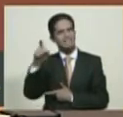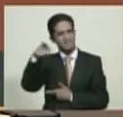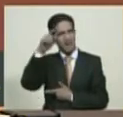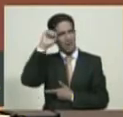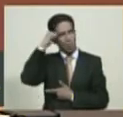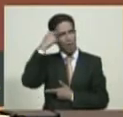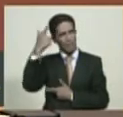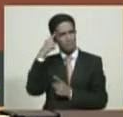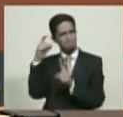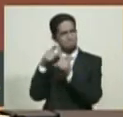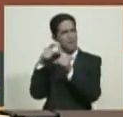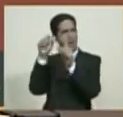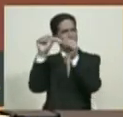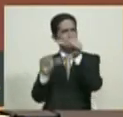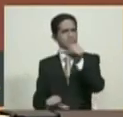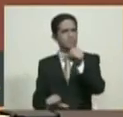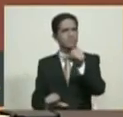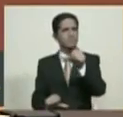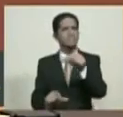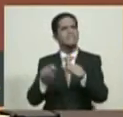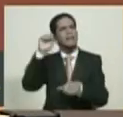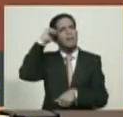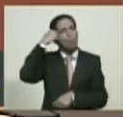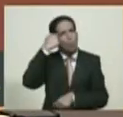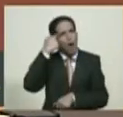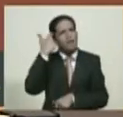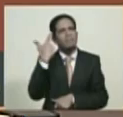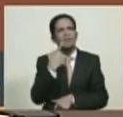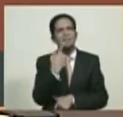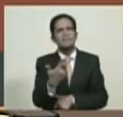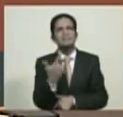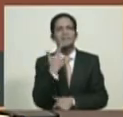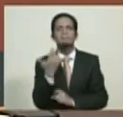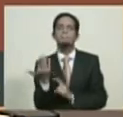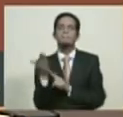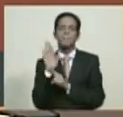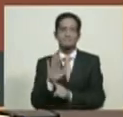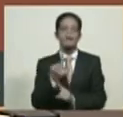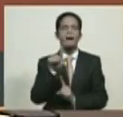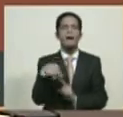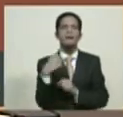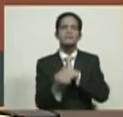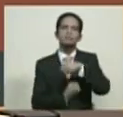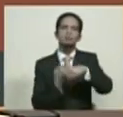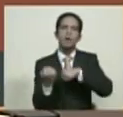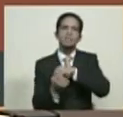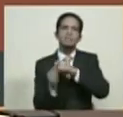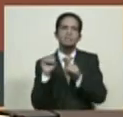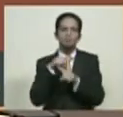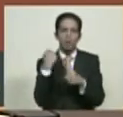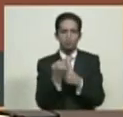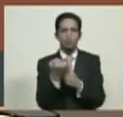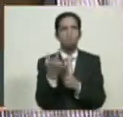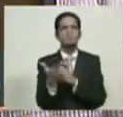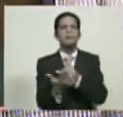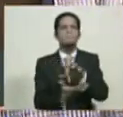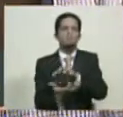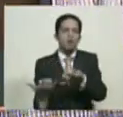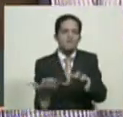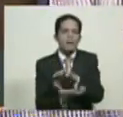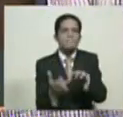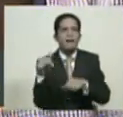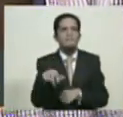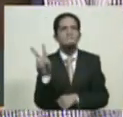sus palabras, recuerdan muy bien su frase, que de presentarse una situación de crisis humanitaria en